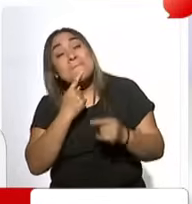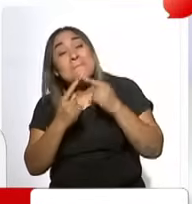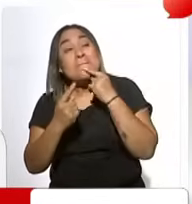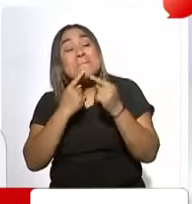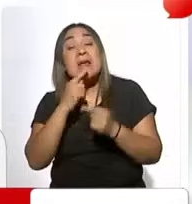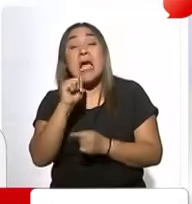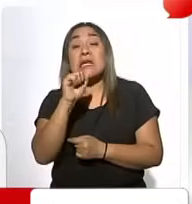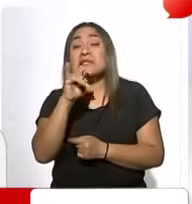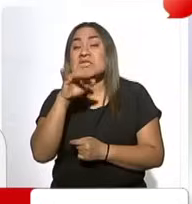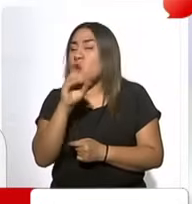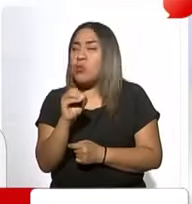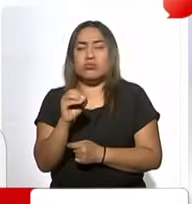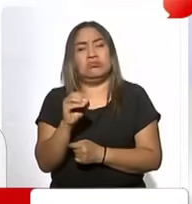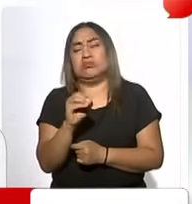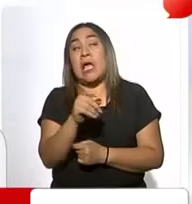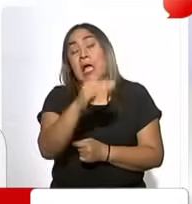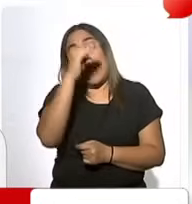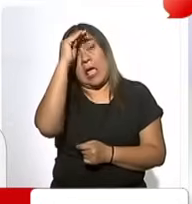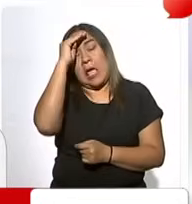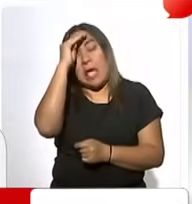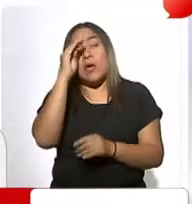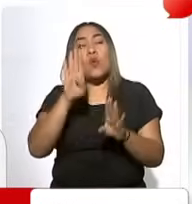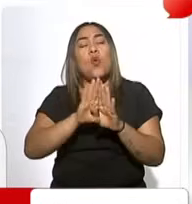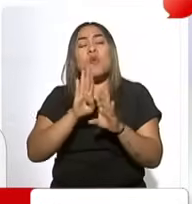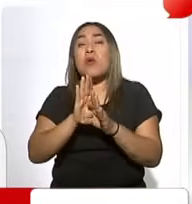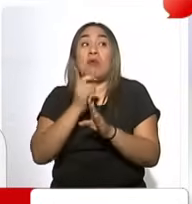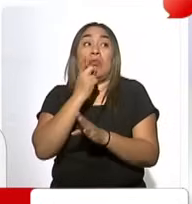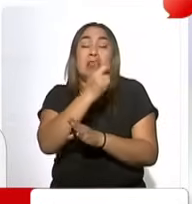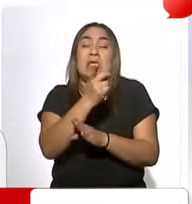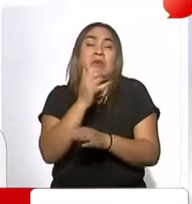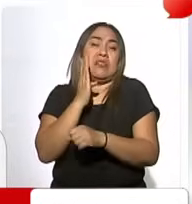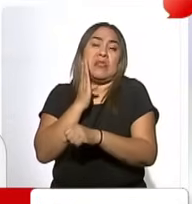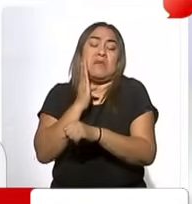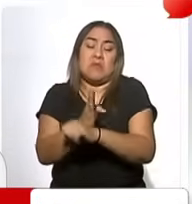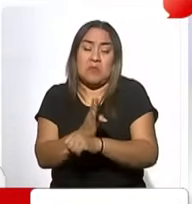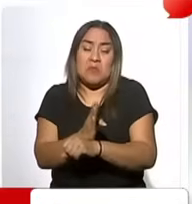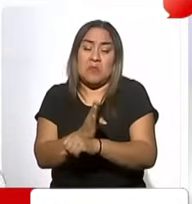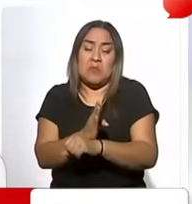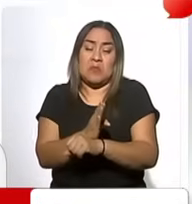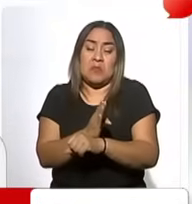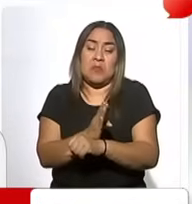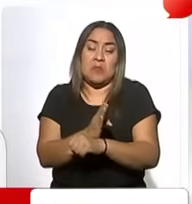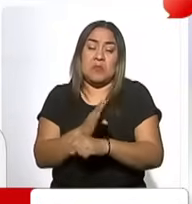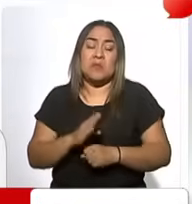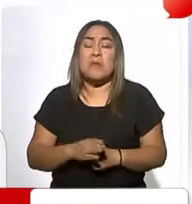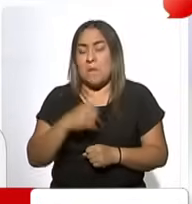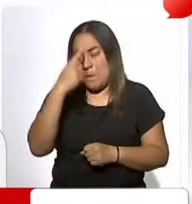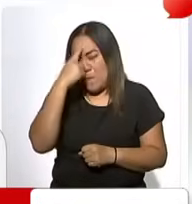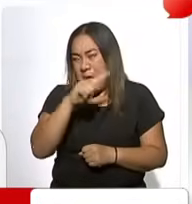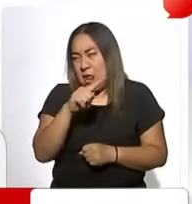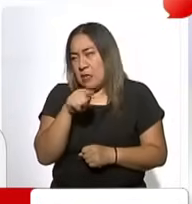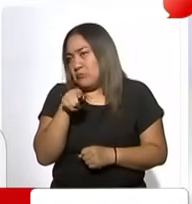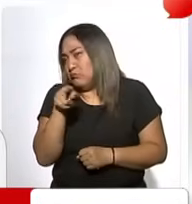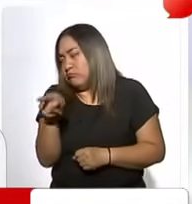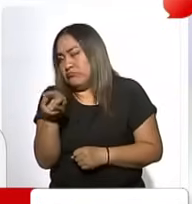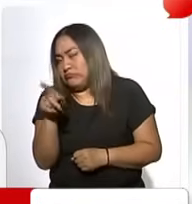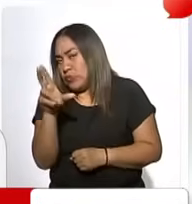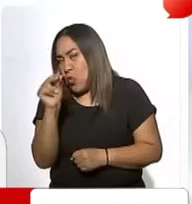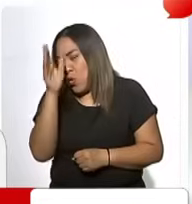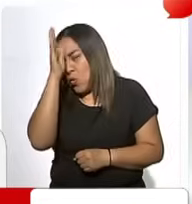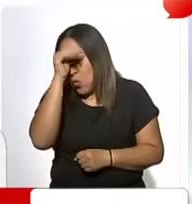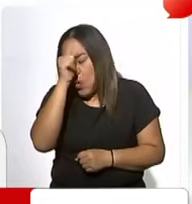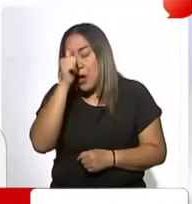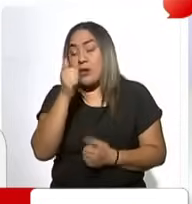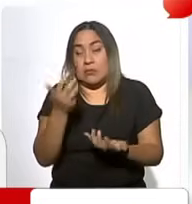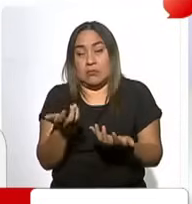asilo se está tratando de buscar una sanción disciplina que discipline este hecho frente a